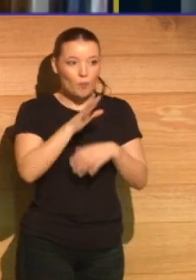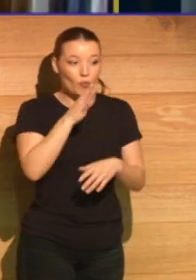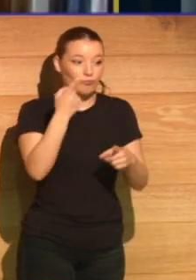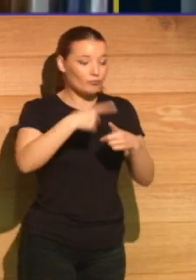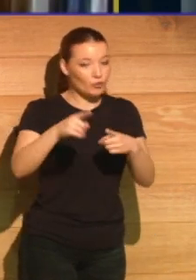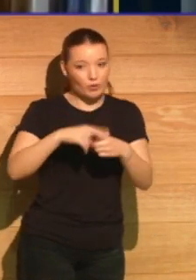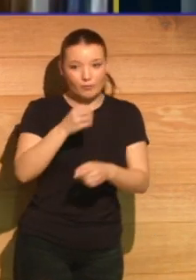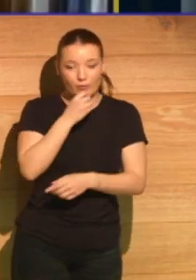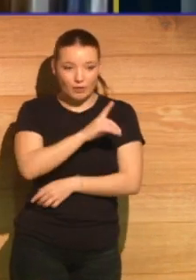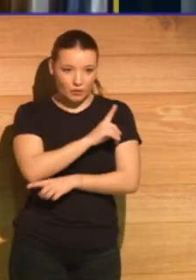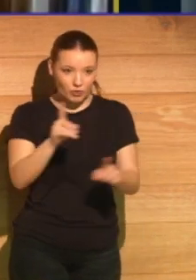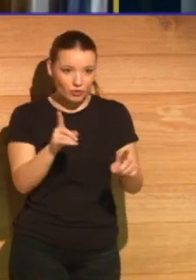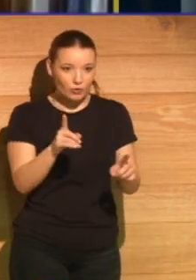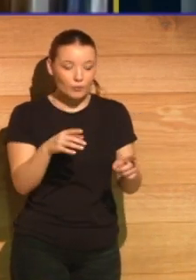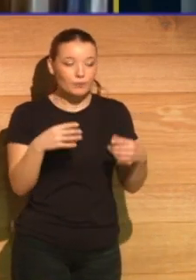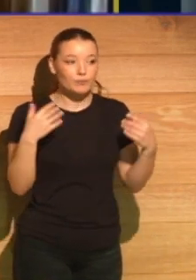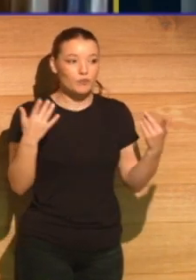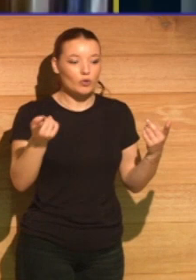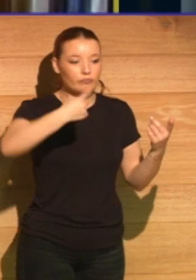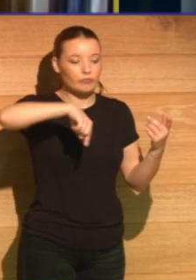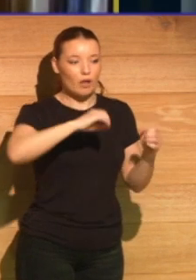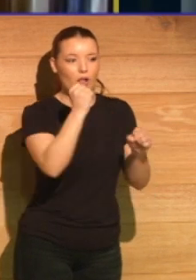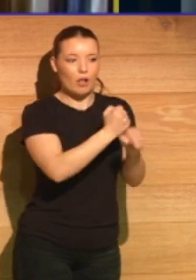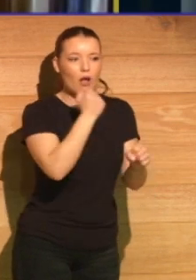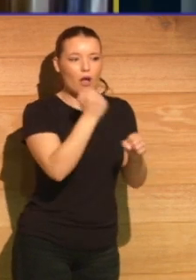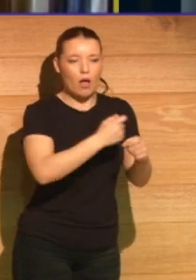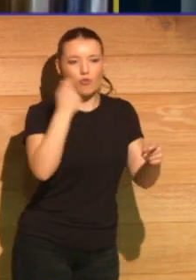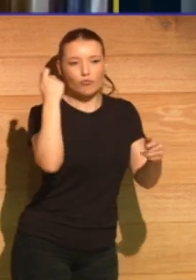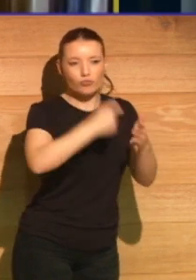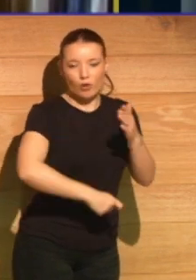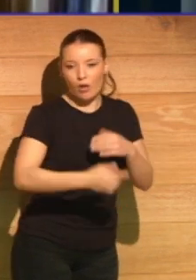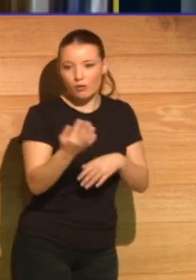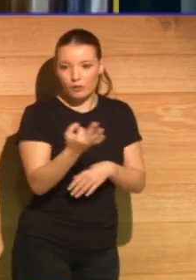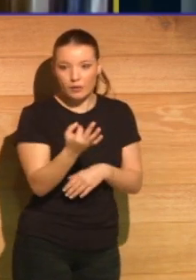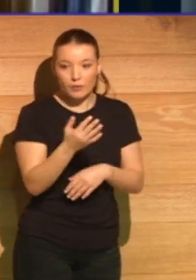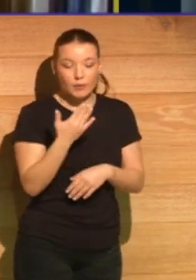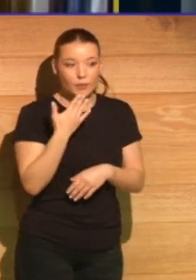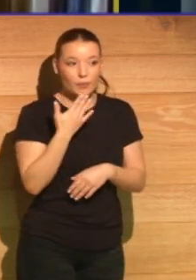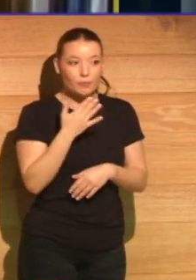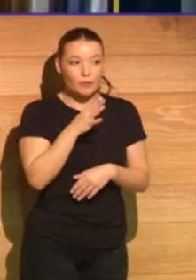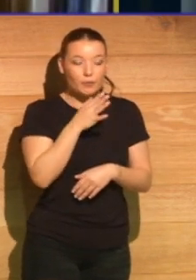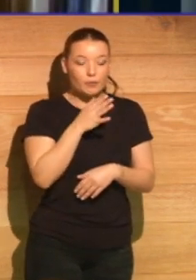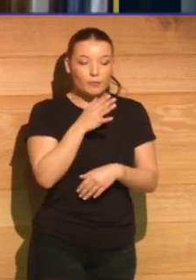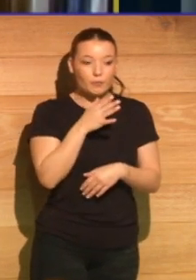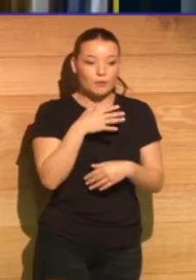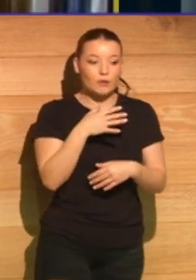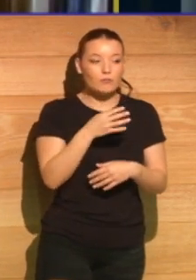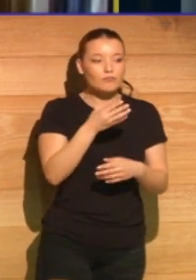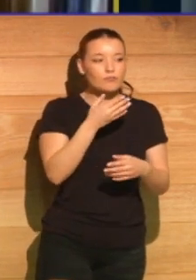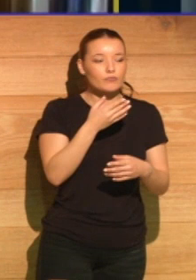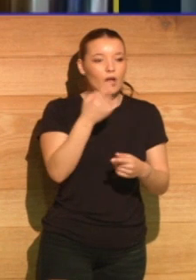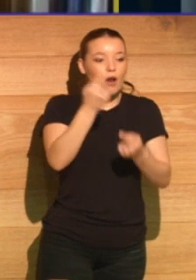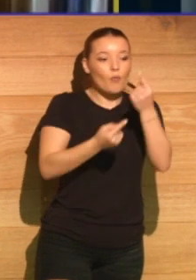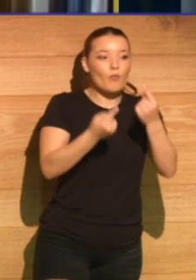tienen que ser, ¿no? Entonces, pues trabajar duro porque si lo dejamos a la inercia, muchas veces cuando hay quejas de, es que